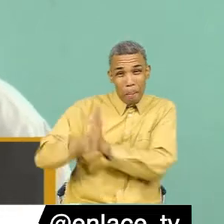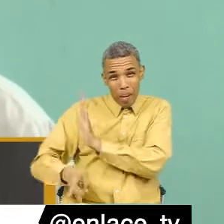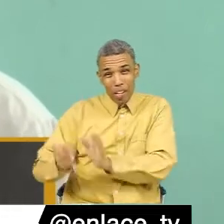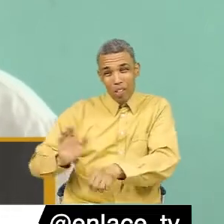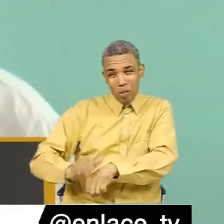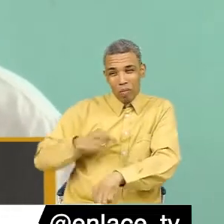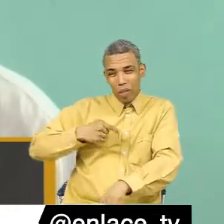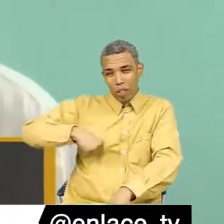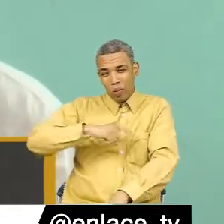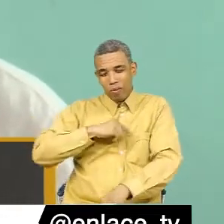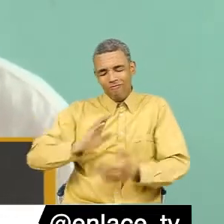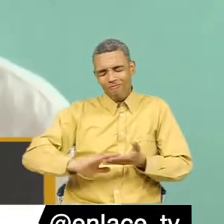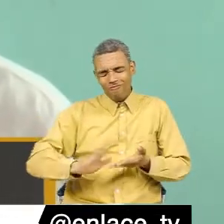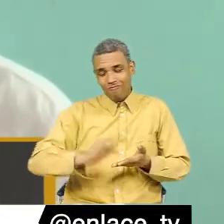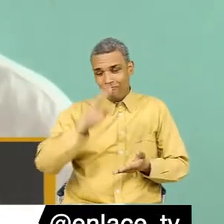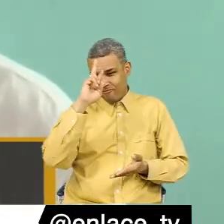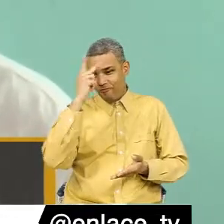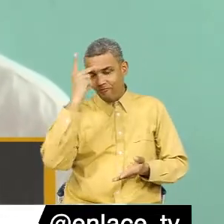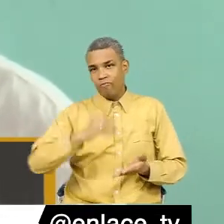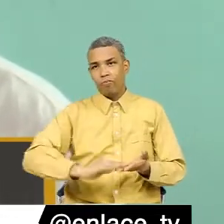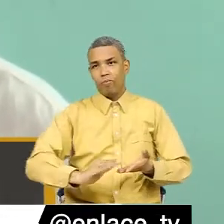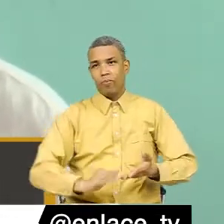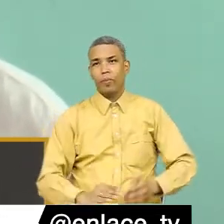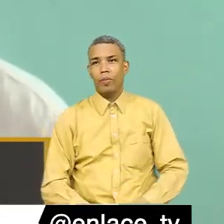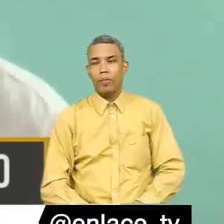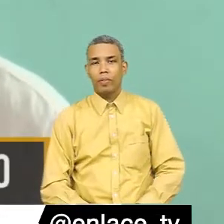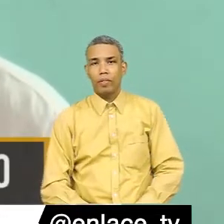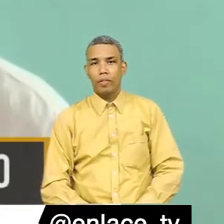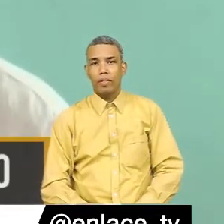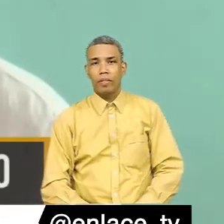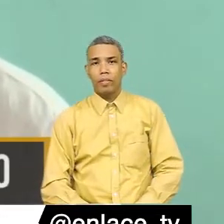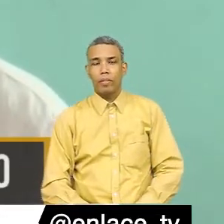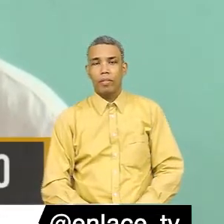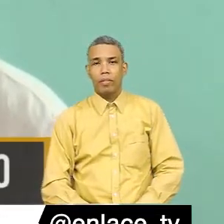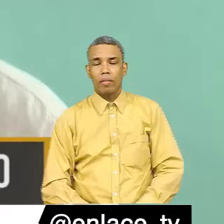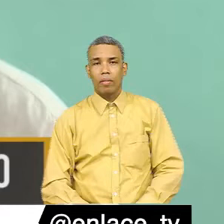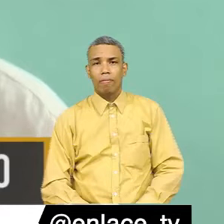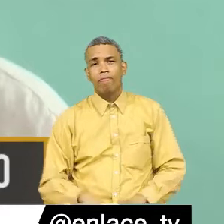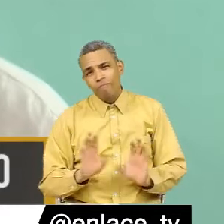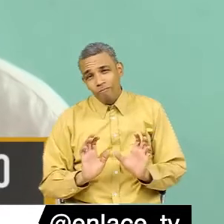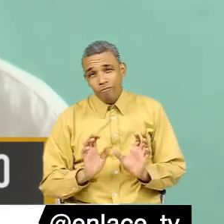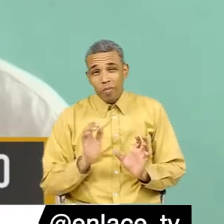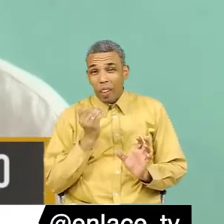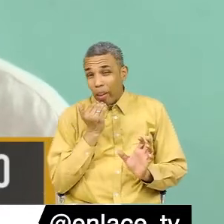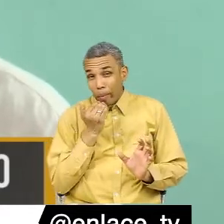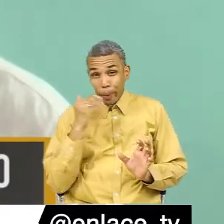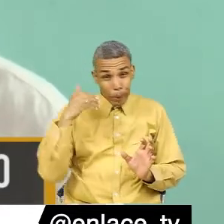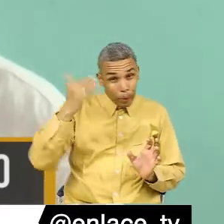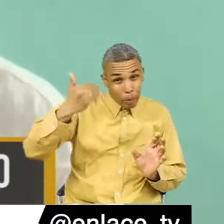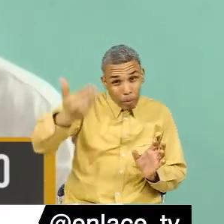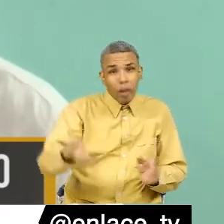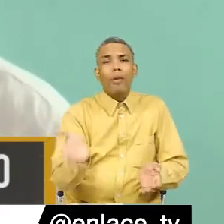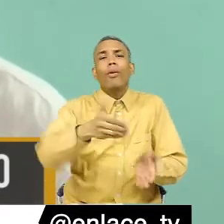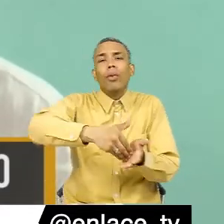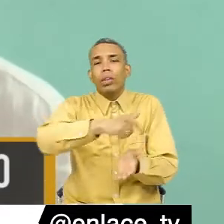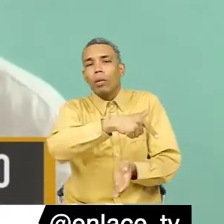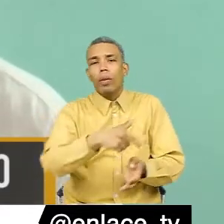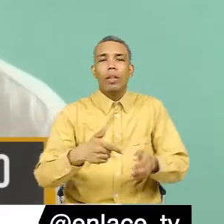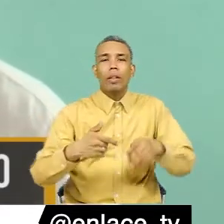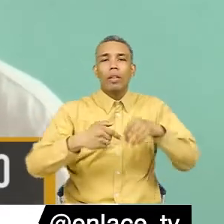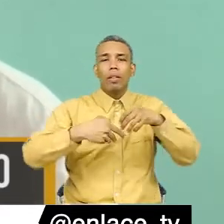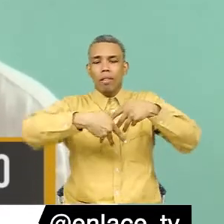Álvaro Rincón no vuelva a suceder en este escenario de guerra que se está